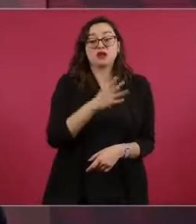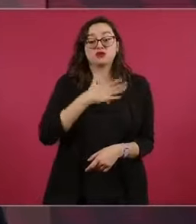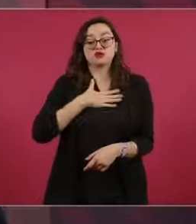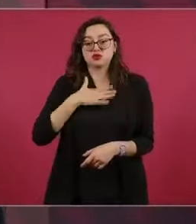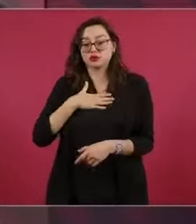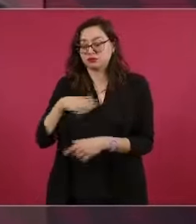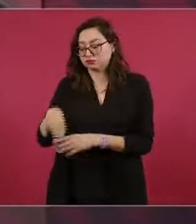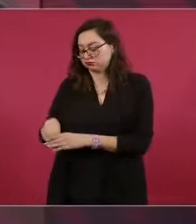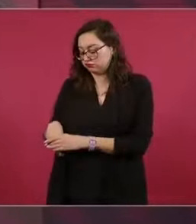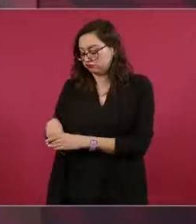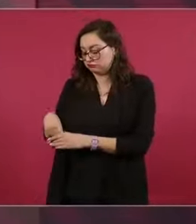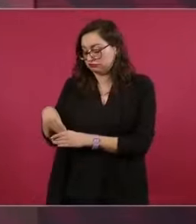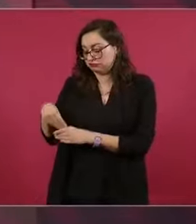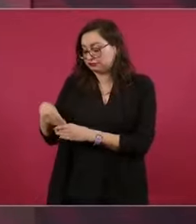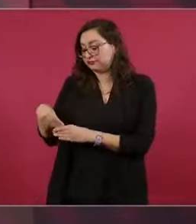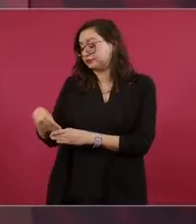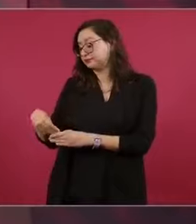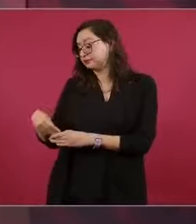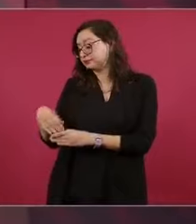y nada más lo sacaba yo así un poquito